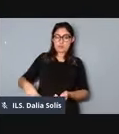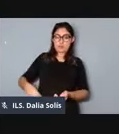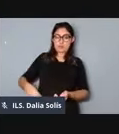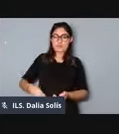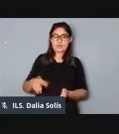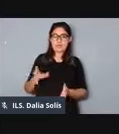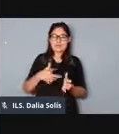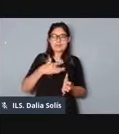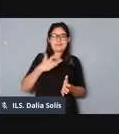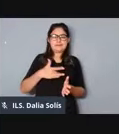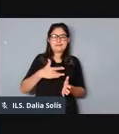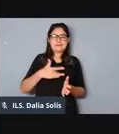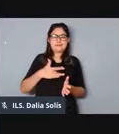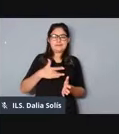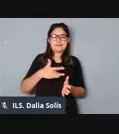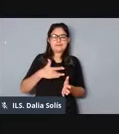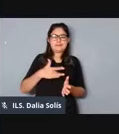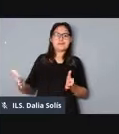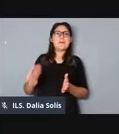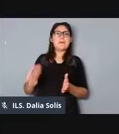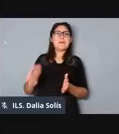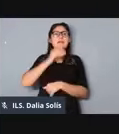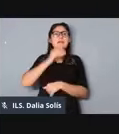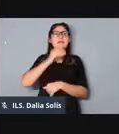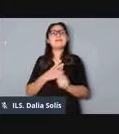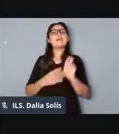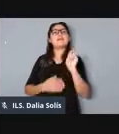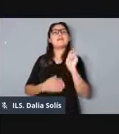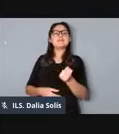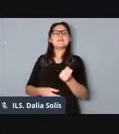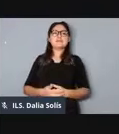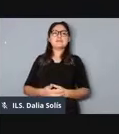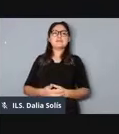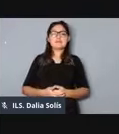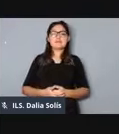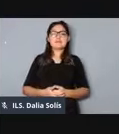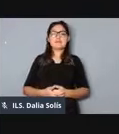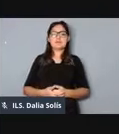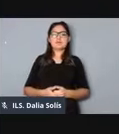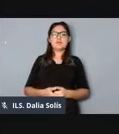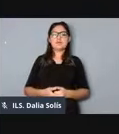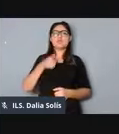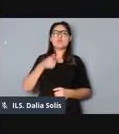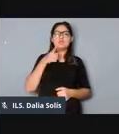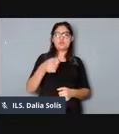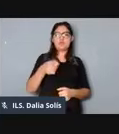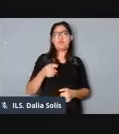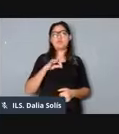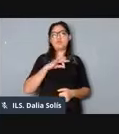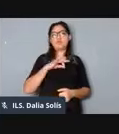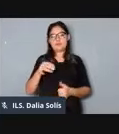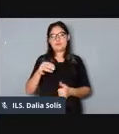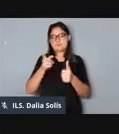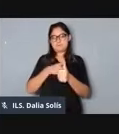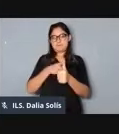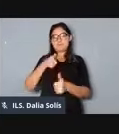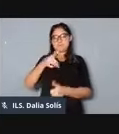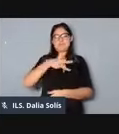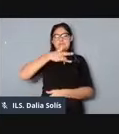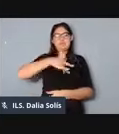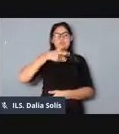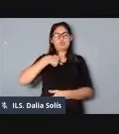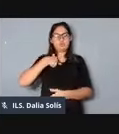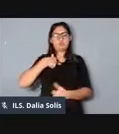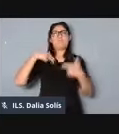que nos permite, una, sentirnos humanos, sabernos humanos y saber que hicimos